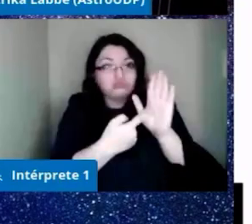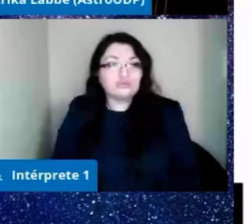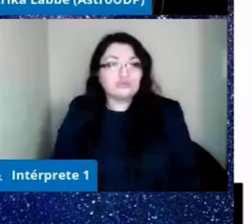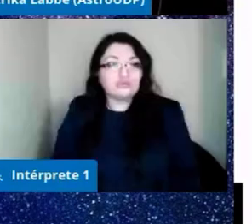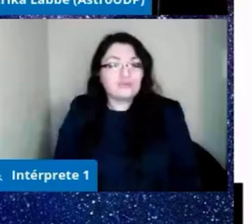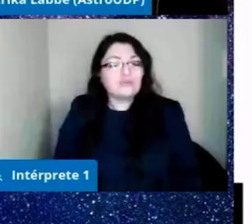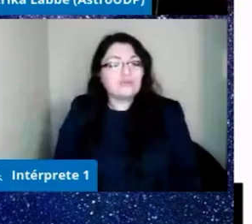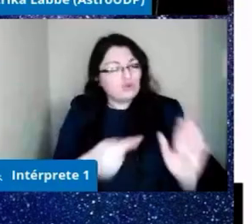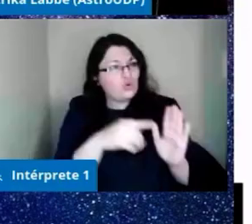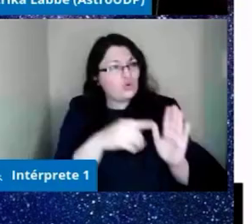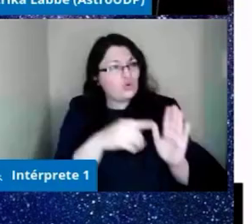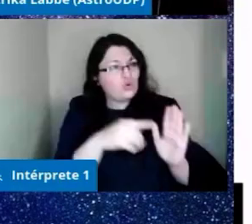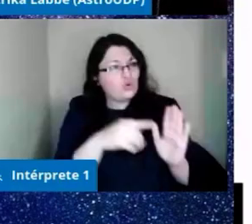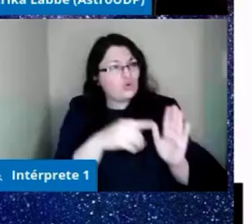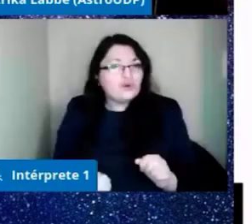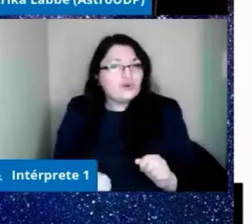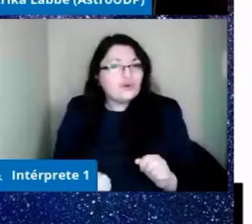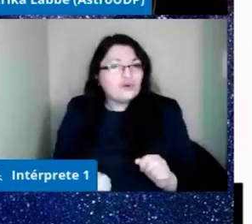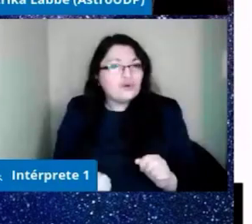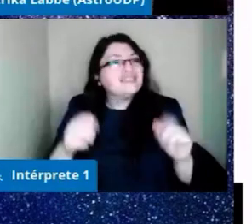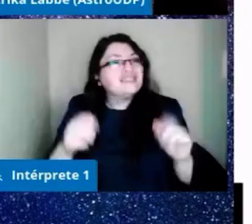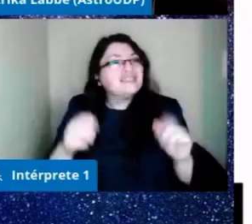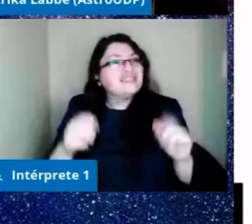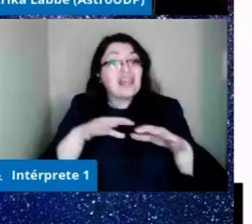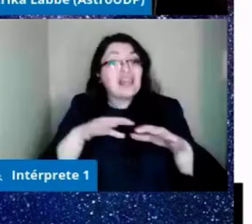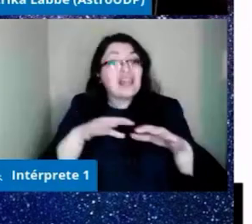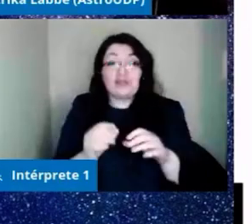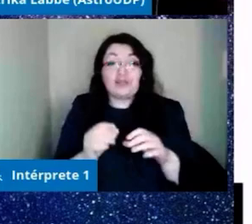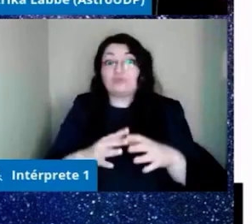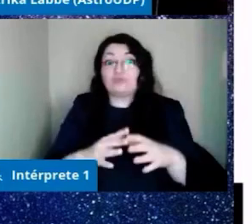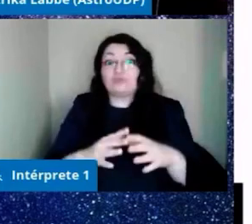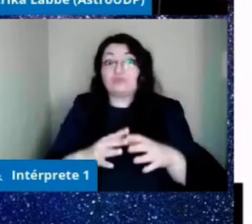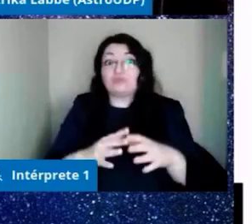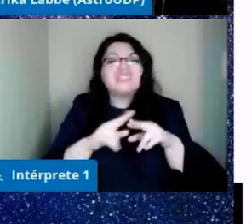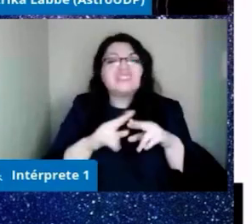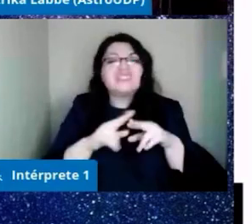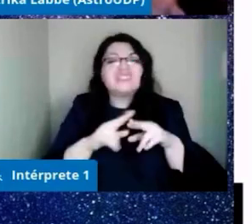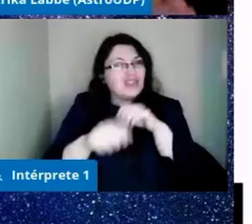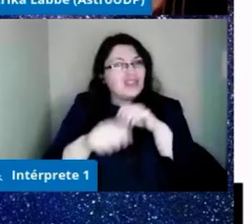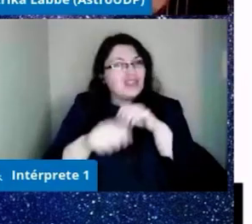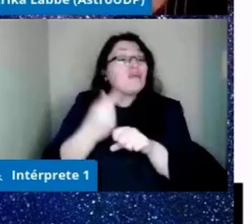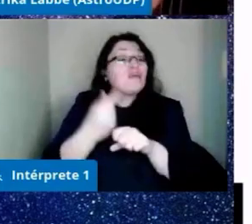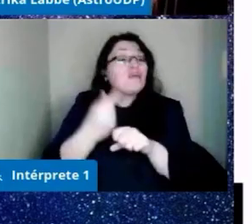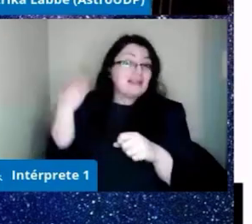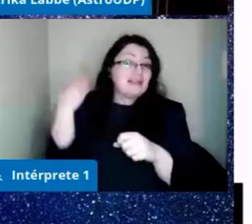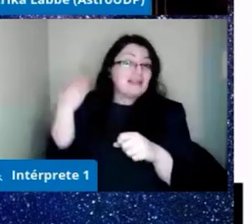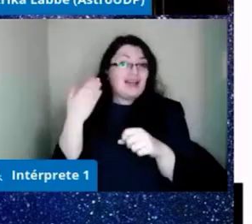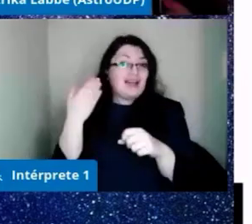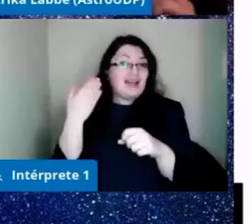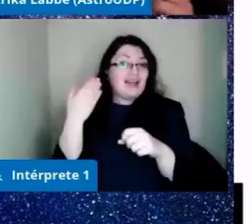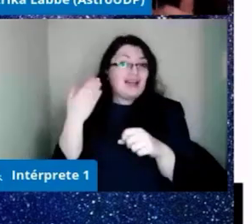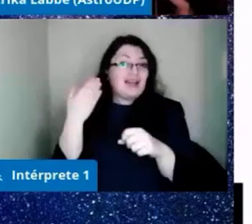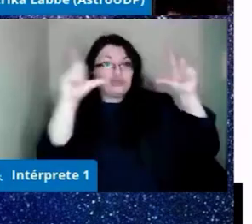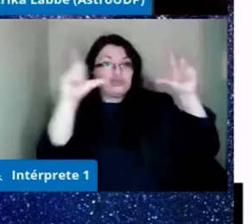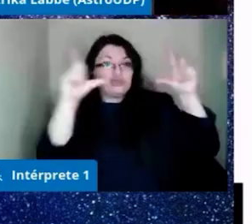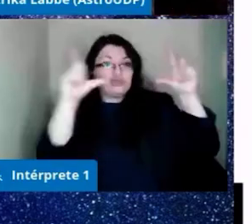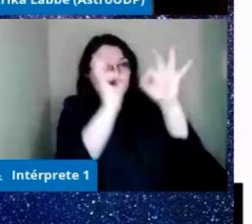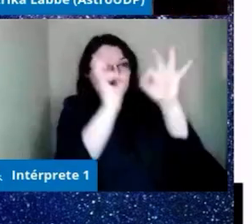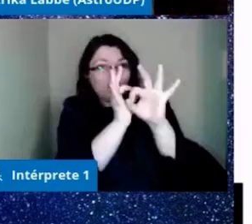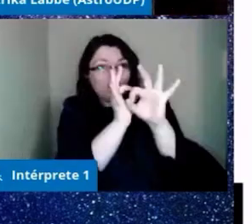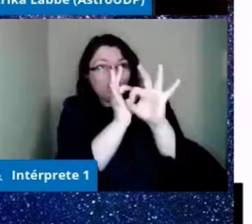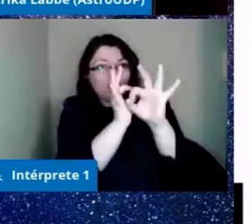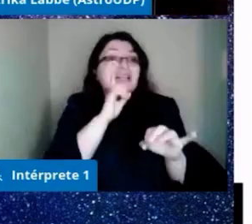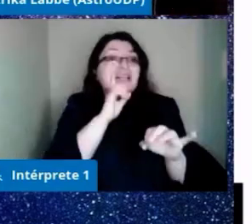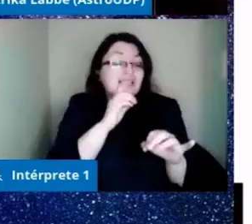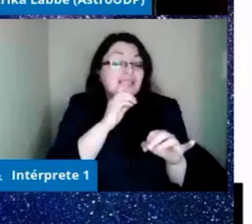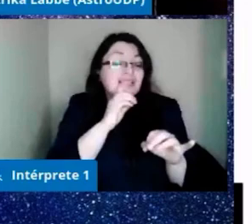importantes sobre las actividades gigantescas que se hicieron para el eclipse solar del año pasado y que tenían un instrumento que les voy a mostrar